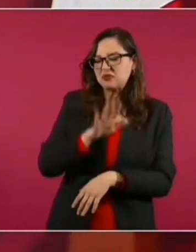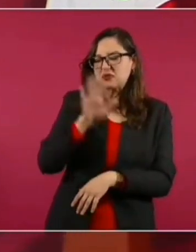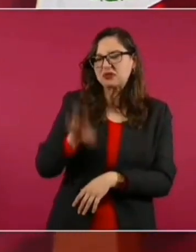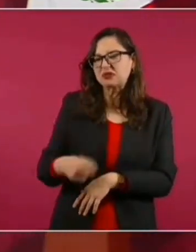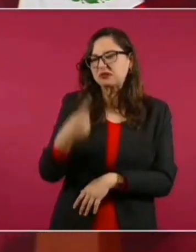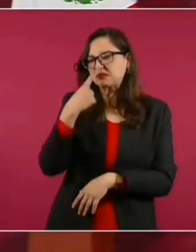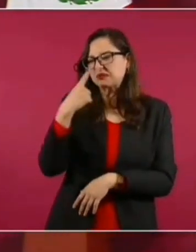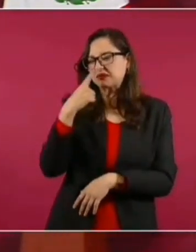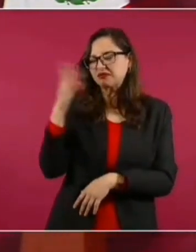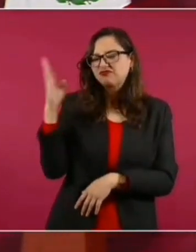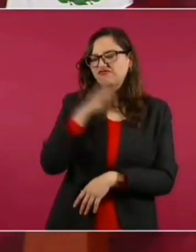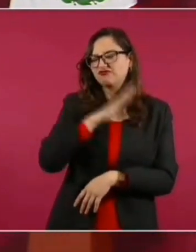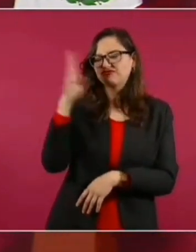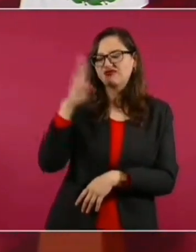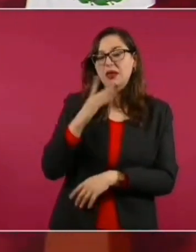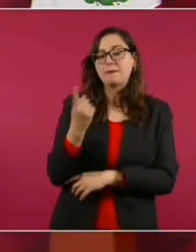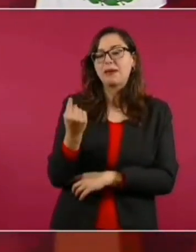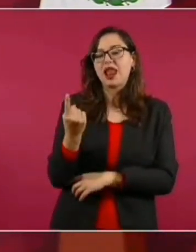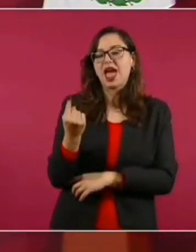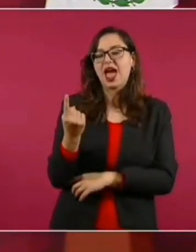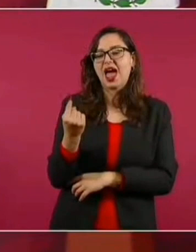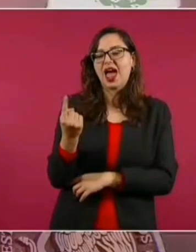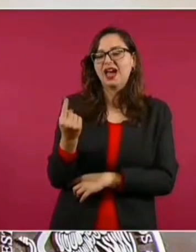apesta veladora.